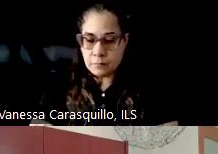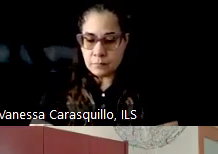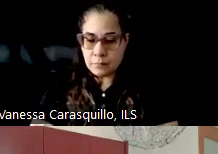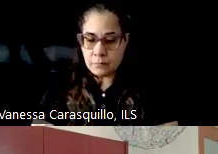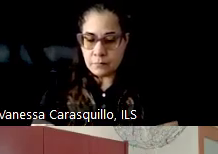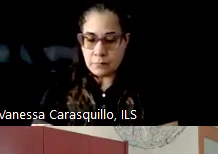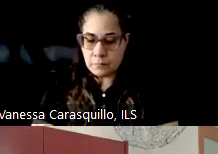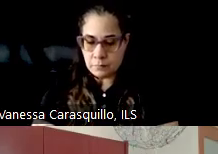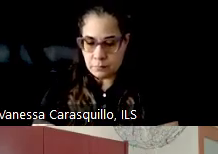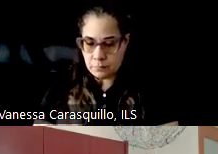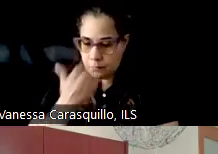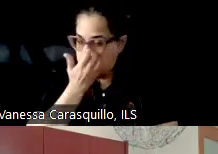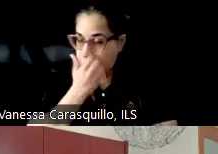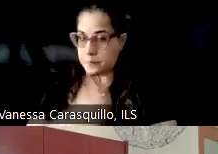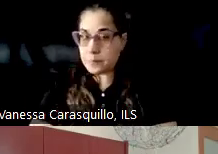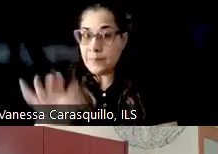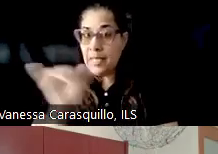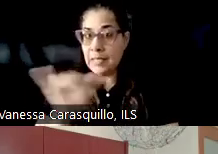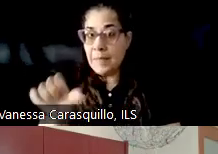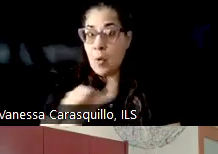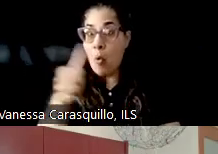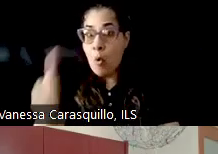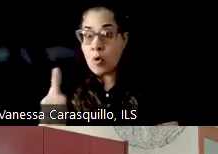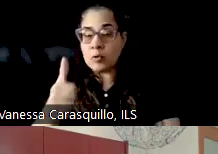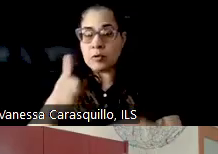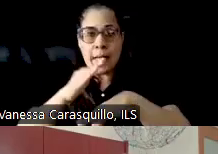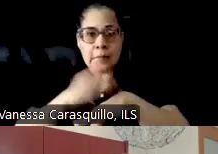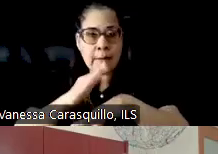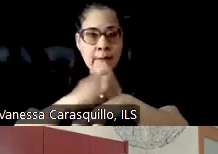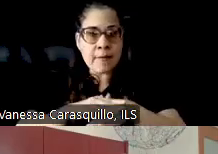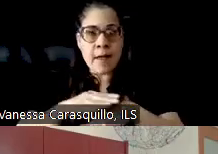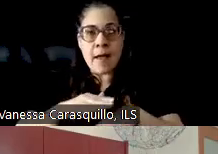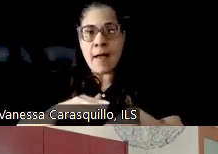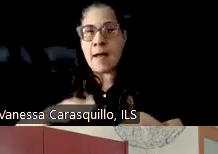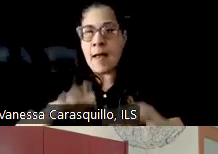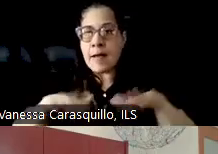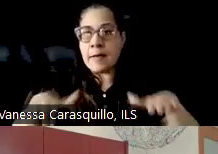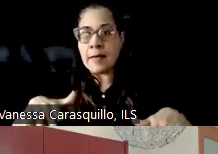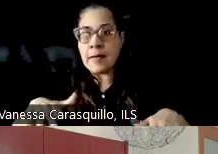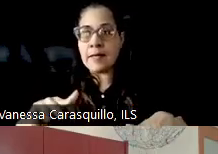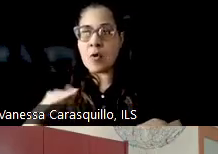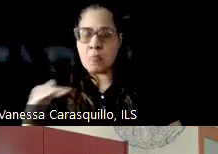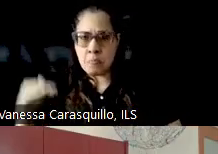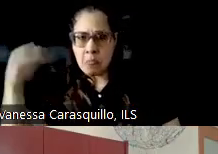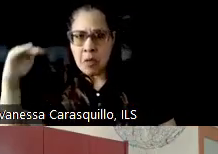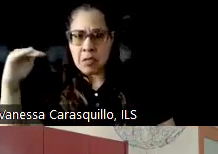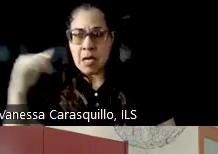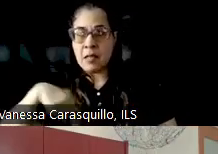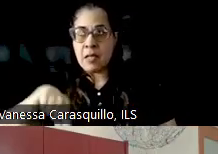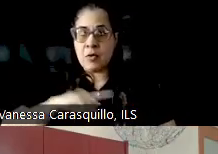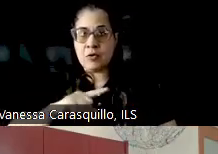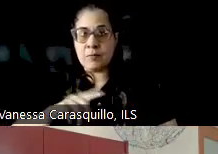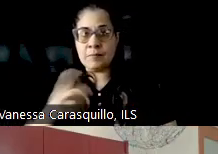niños más grandes cuando uno los expone a dar informes, a hablar en público o a